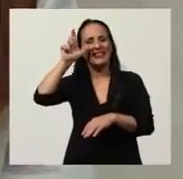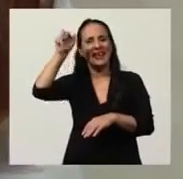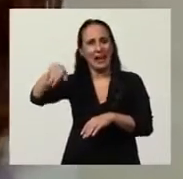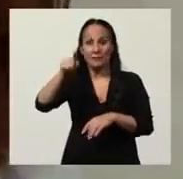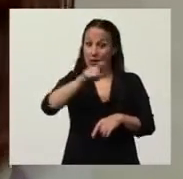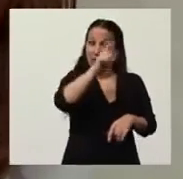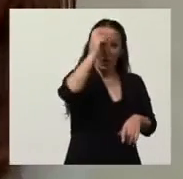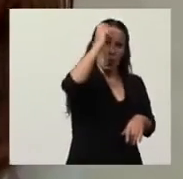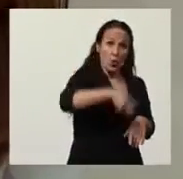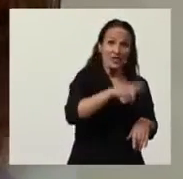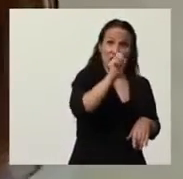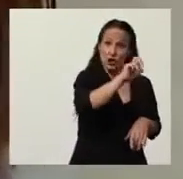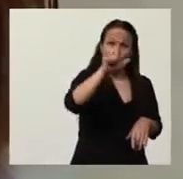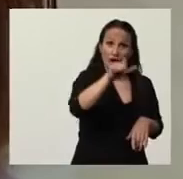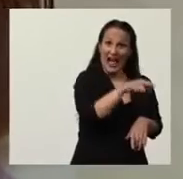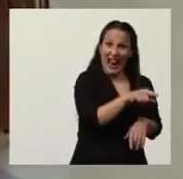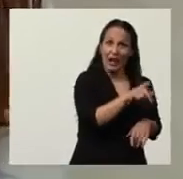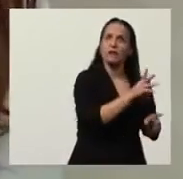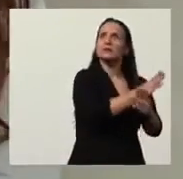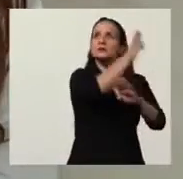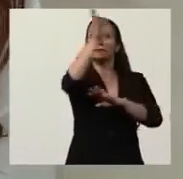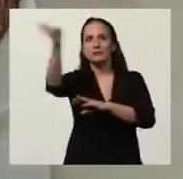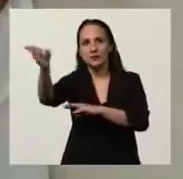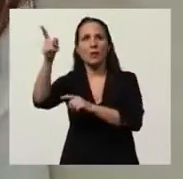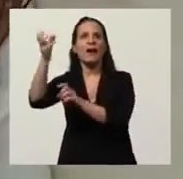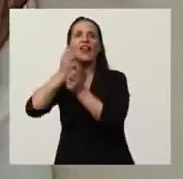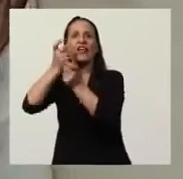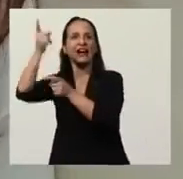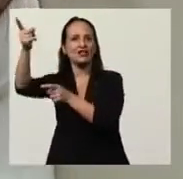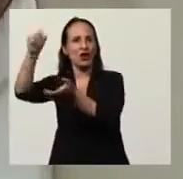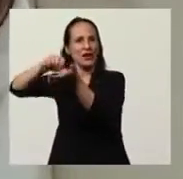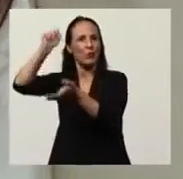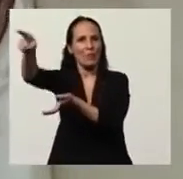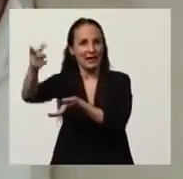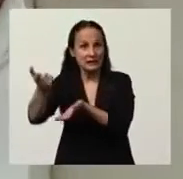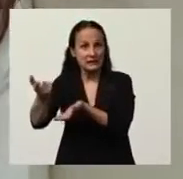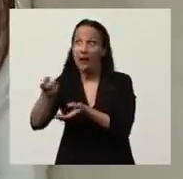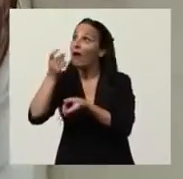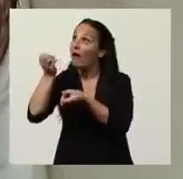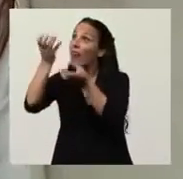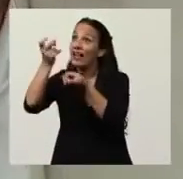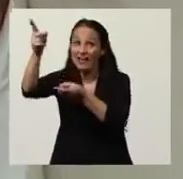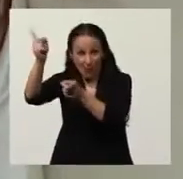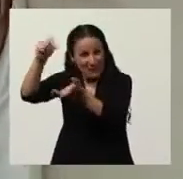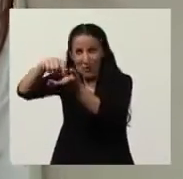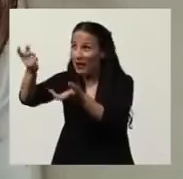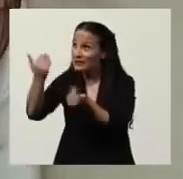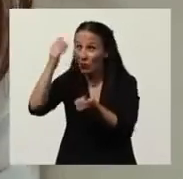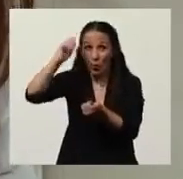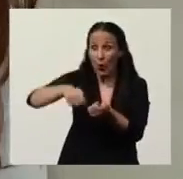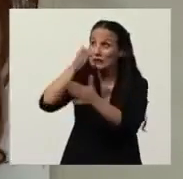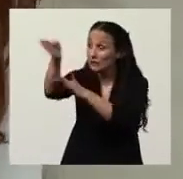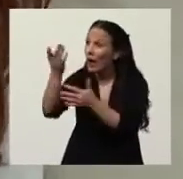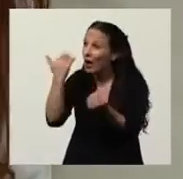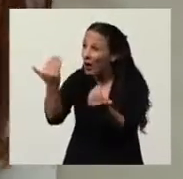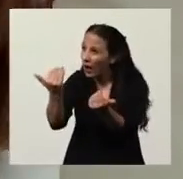puede ya tomar las declaraciones a los iraníes a teherán porque una vez que les toma declaración a los iraníes en teherán